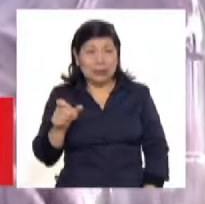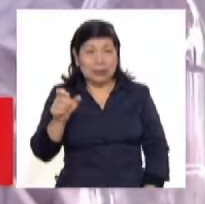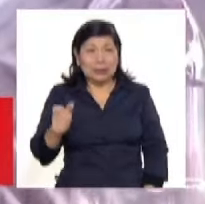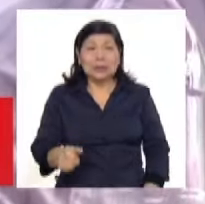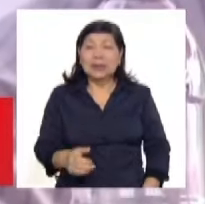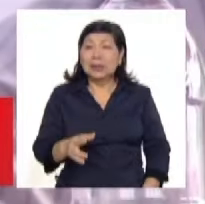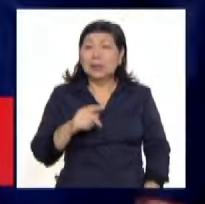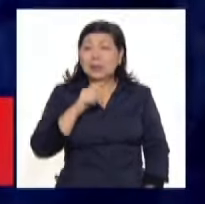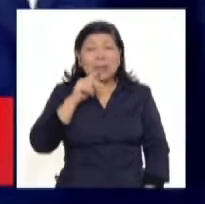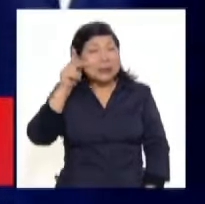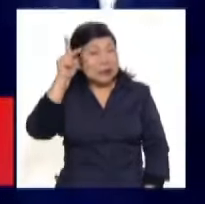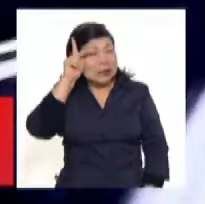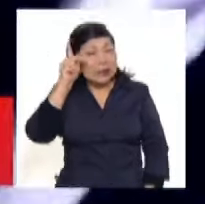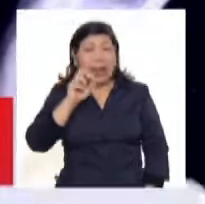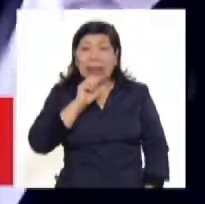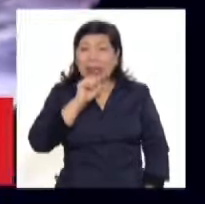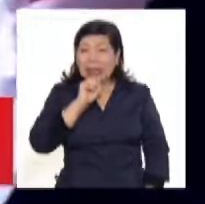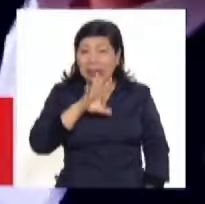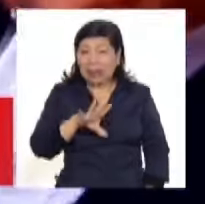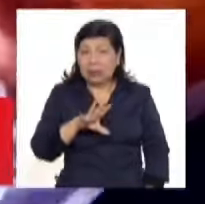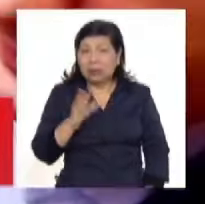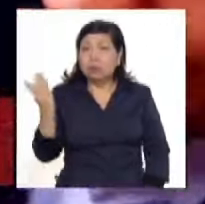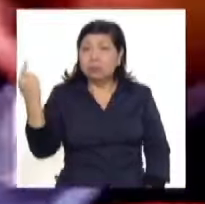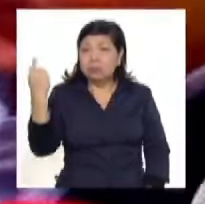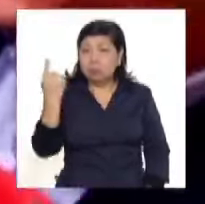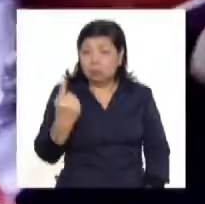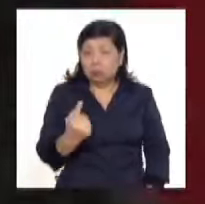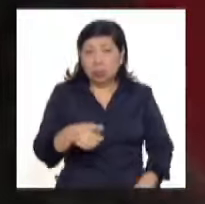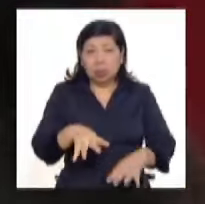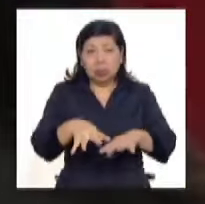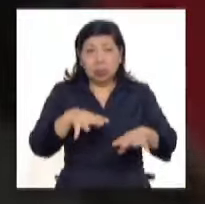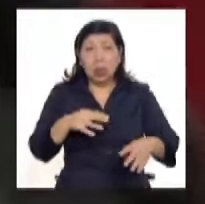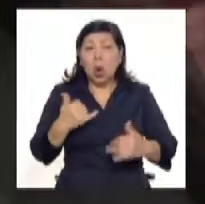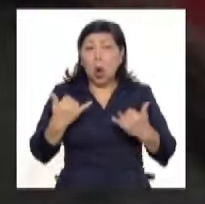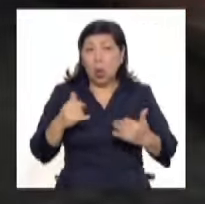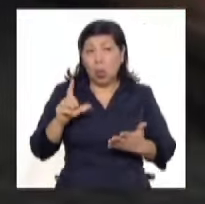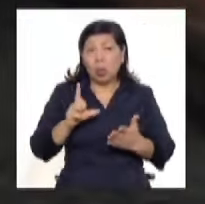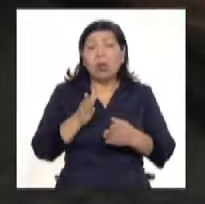caso. Keiko Fujimori reiteró que se presentará en la audiencia de hoy lunes.